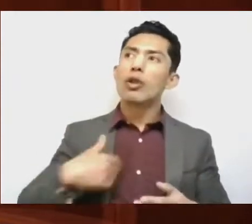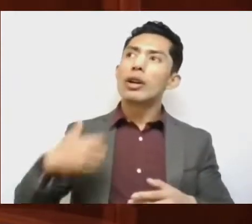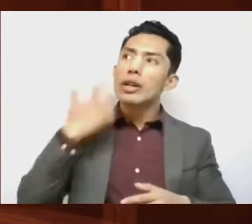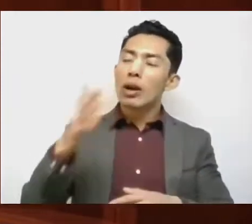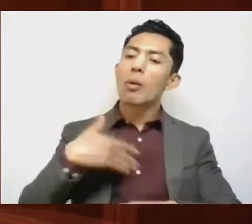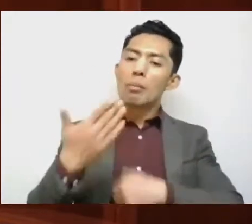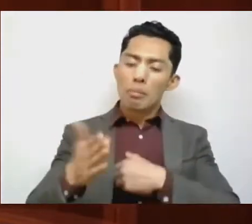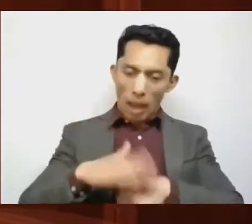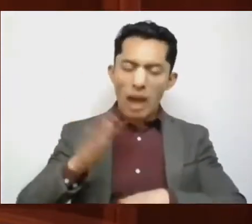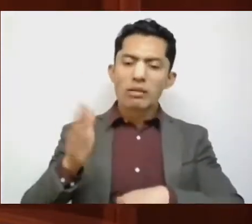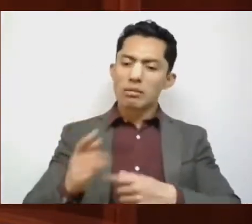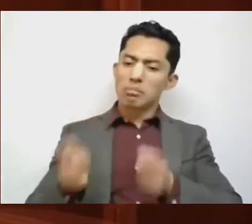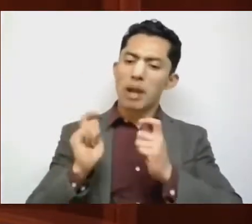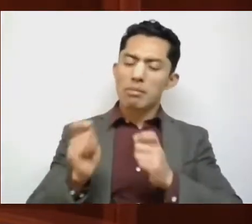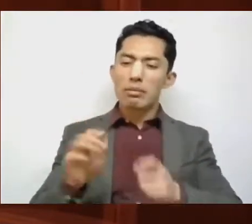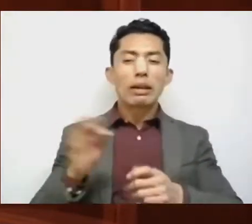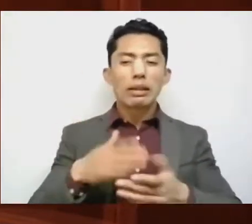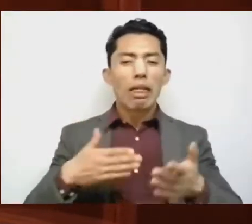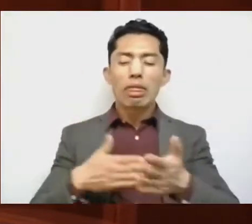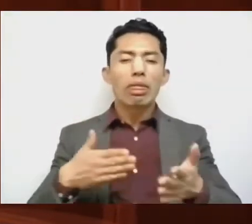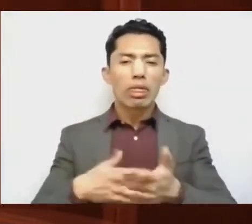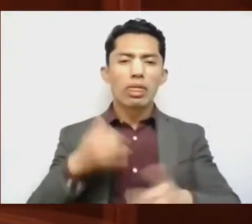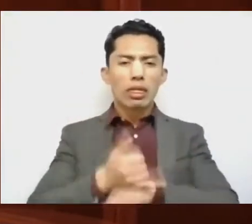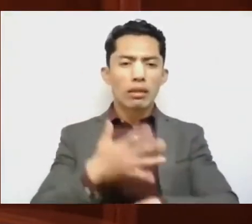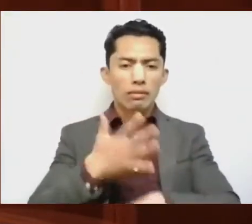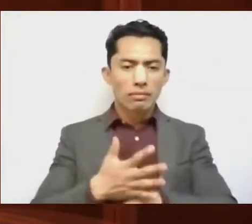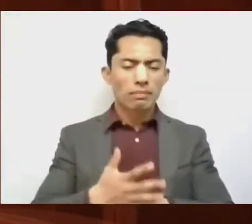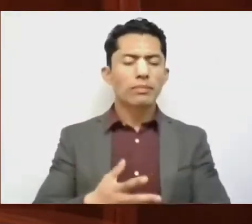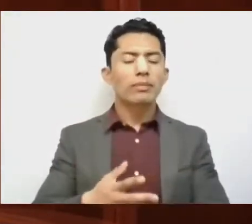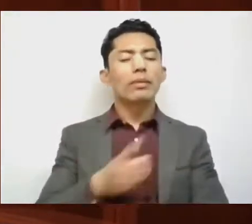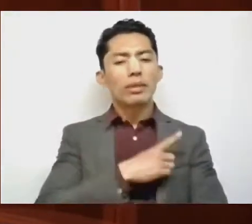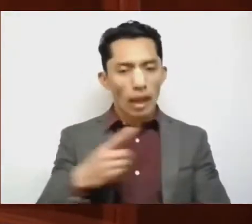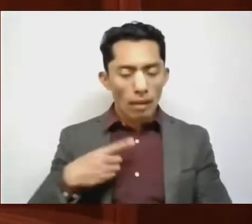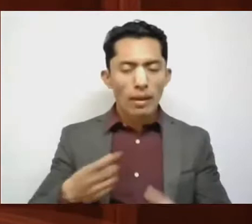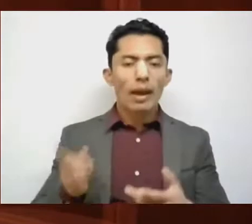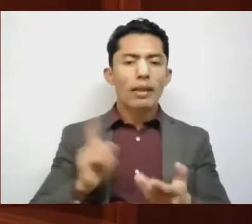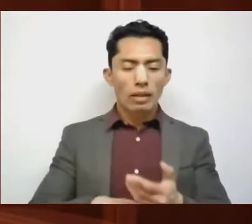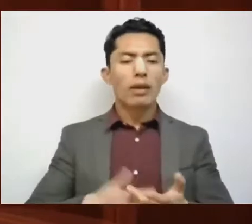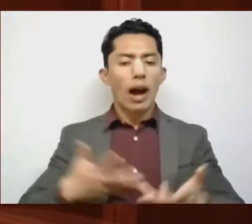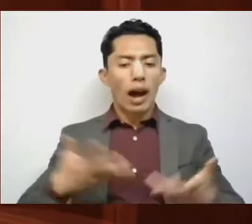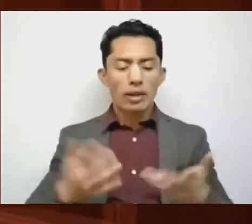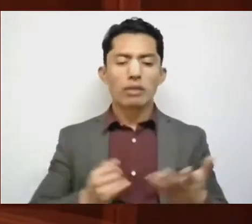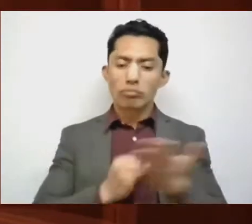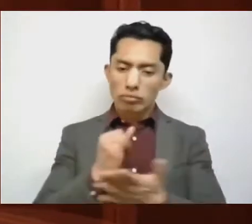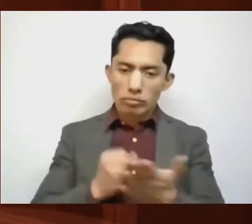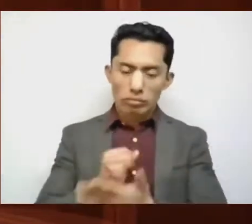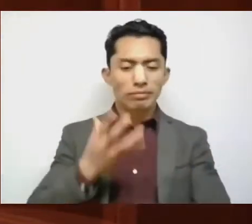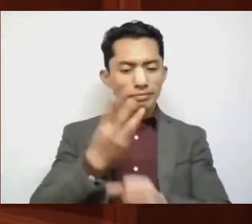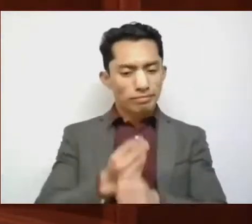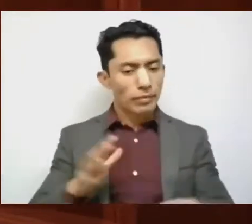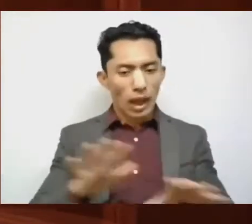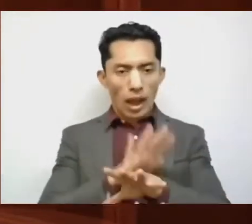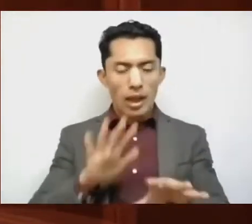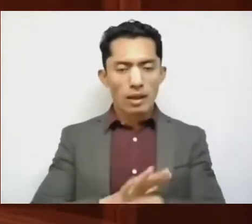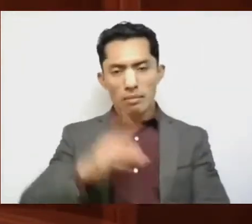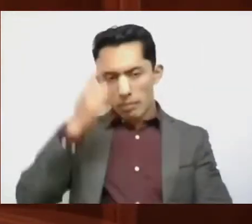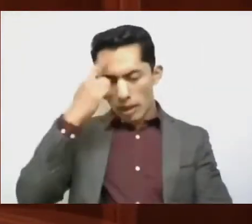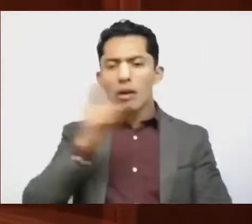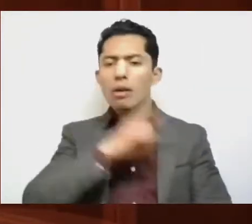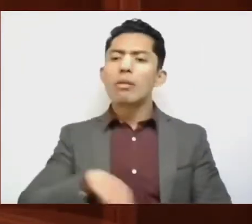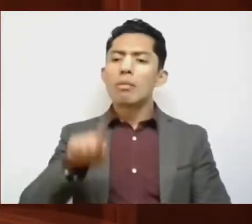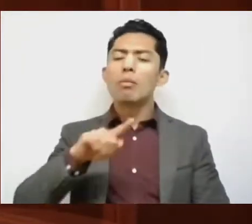de la pirámide. Se requieren medidas estructurales para que las mujeres puedan competir en igualdad